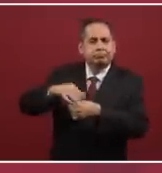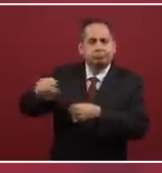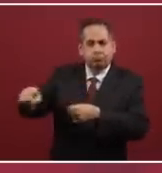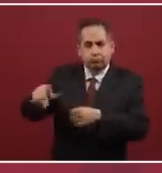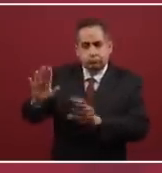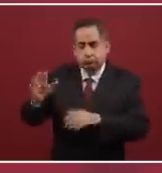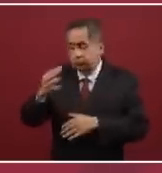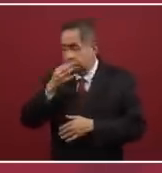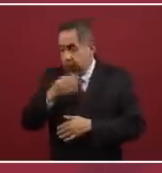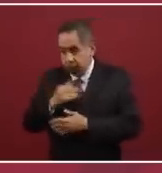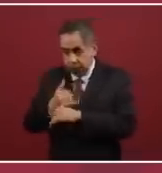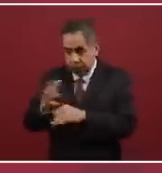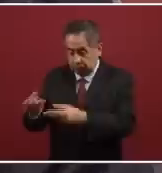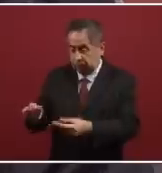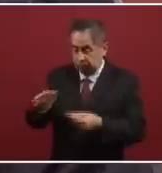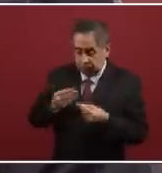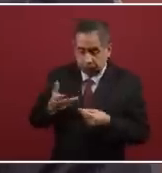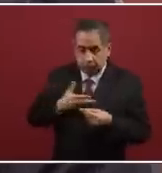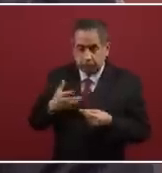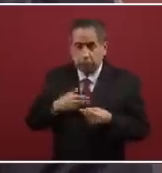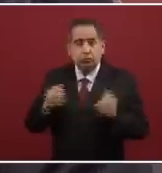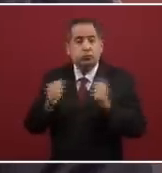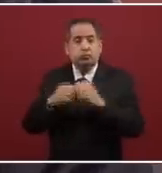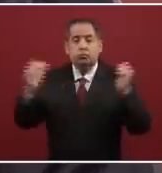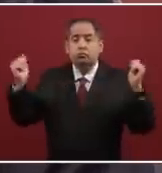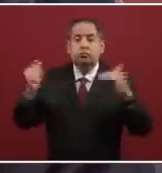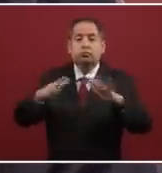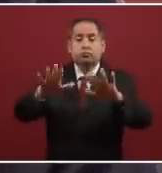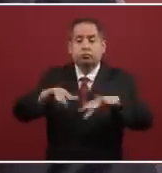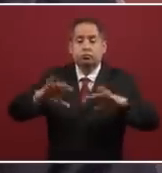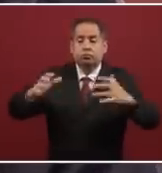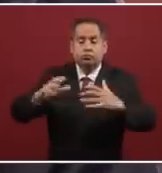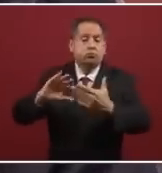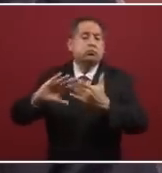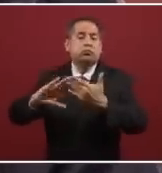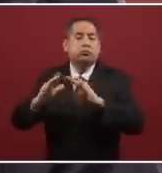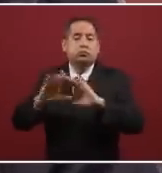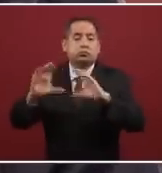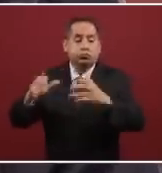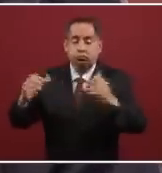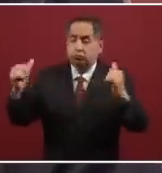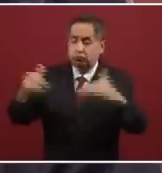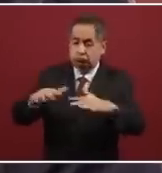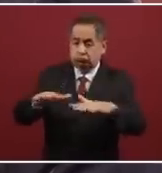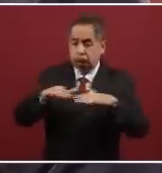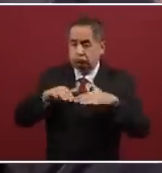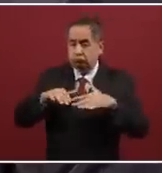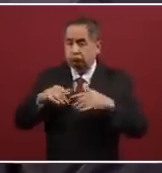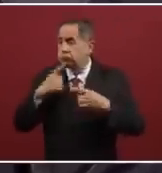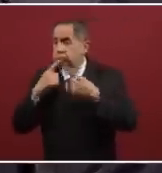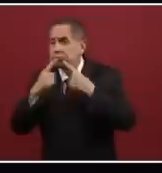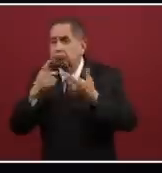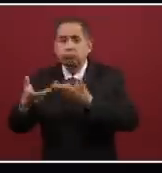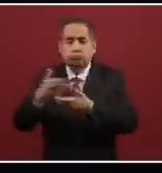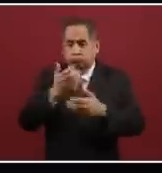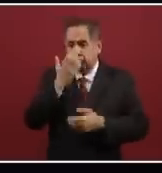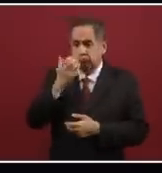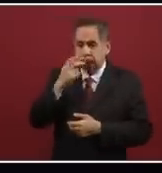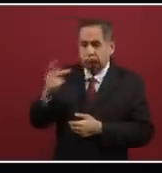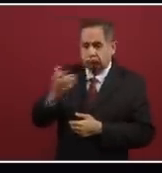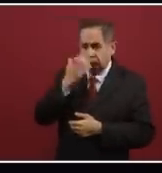tengo el informe, fueron en asambleas comunitarias, de acuerdo a usos y